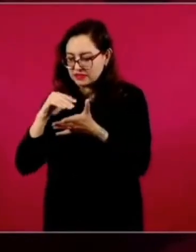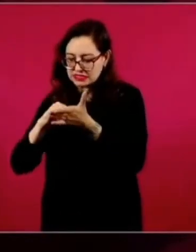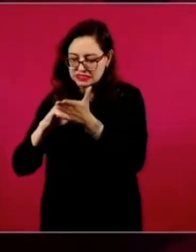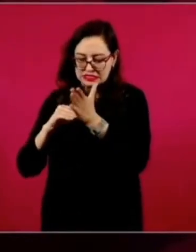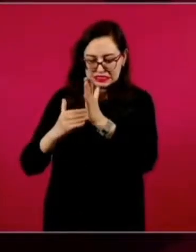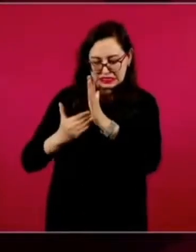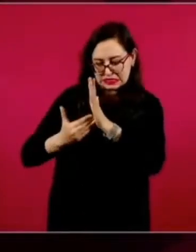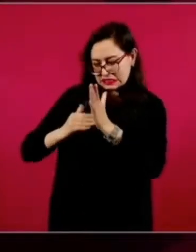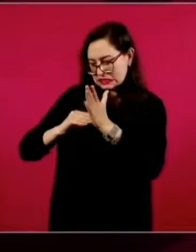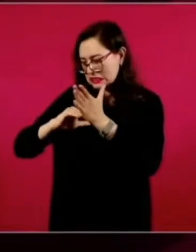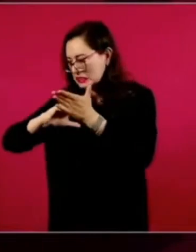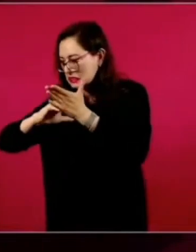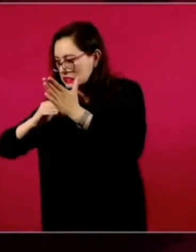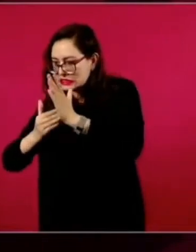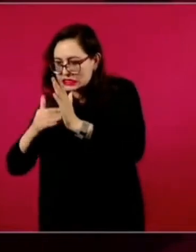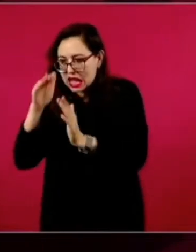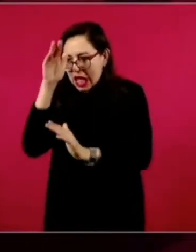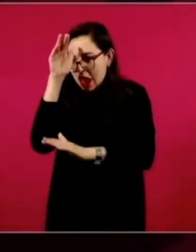cómo hicieron